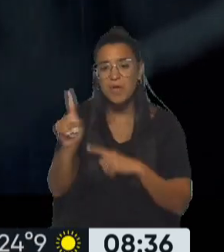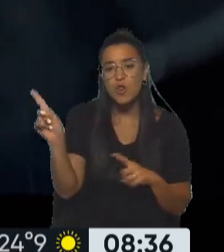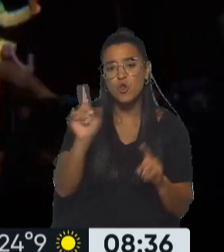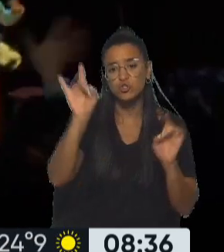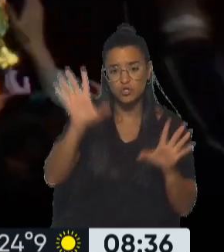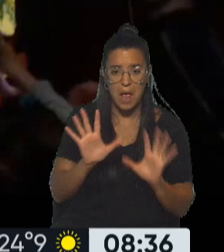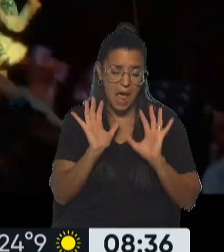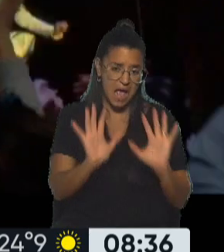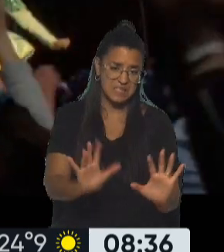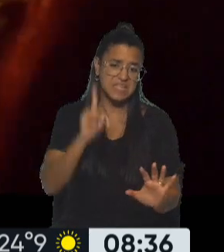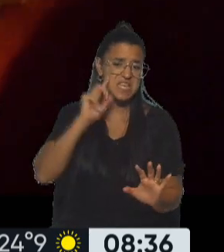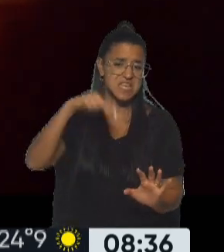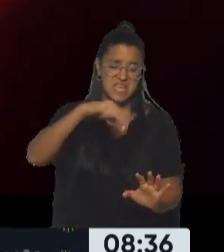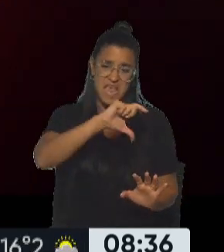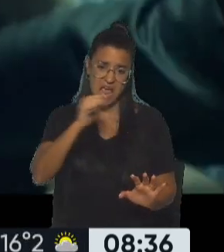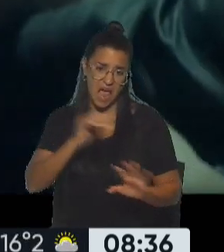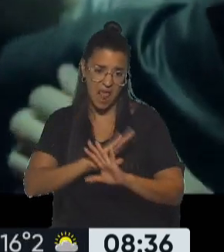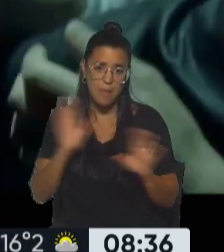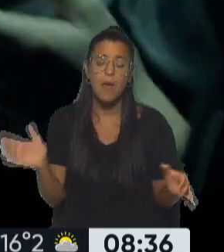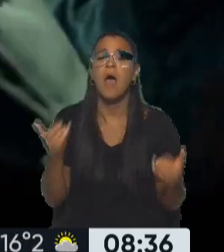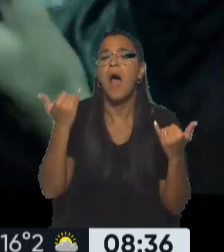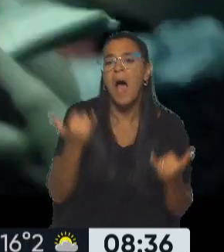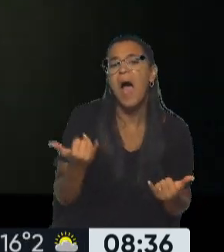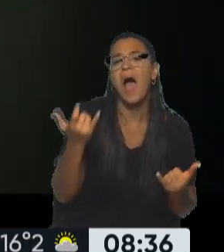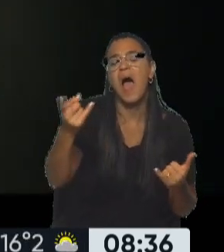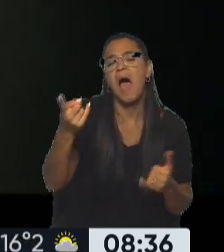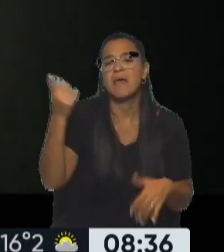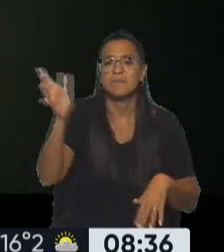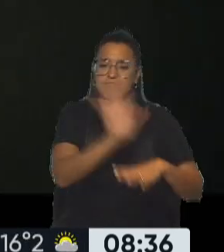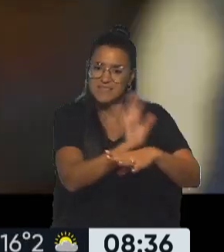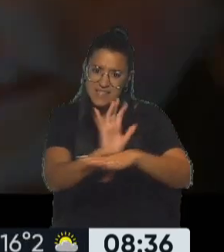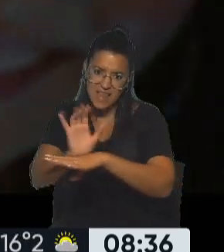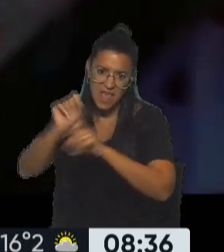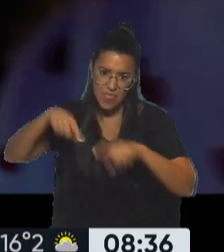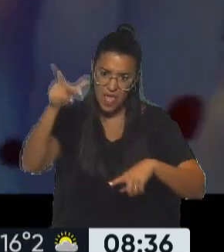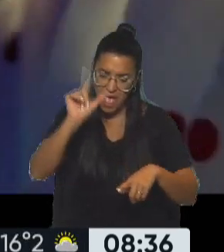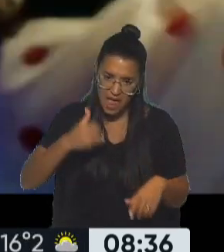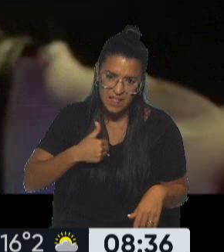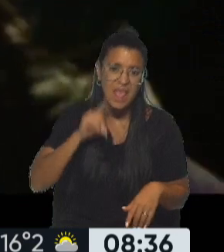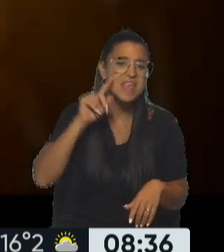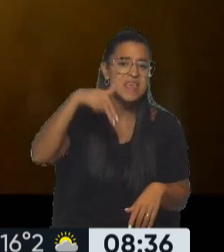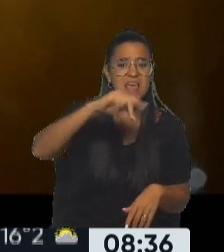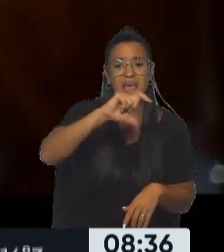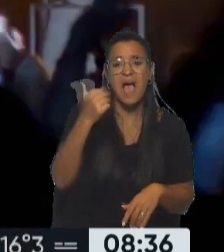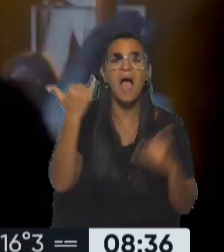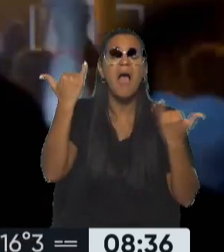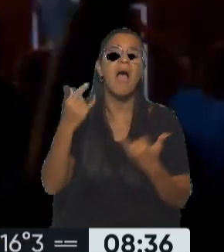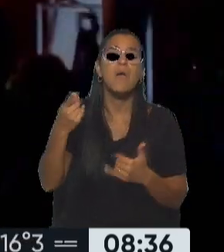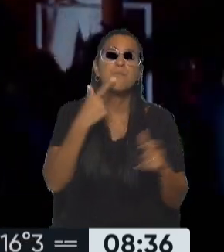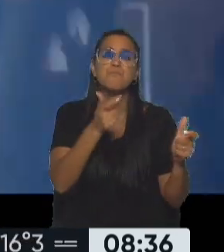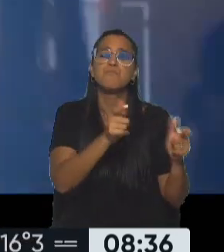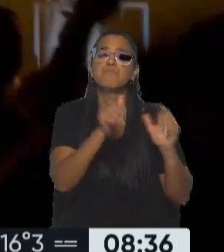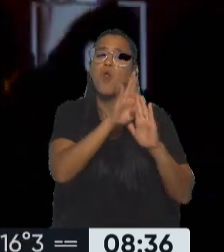solamente queda ahí lo del Inca, porque también en diversas salas de todo el país que conforman la red de espacios Inca se va a ofrecer una